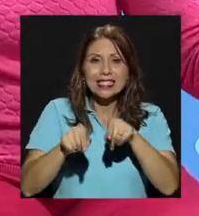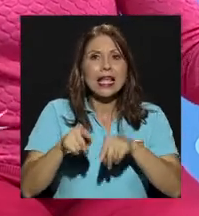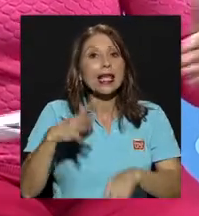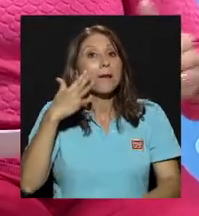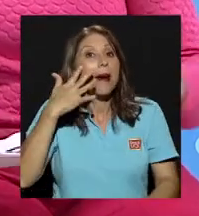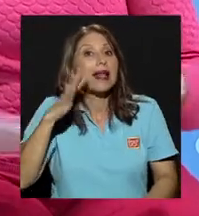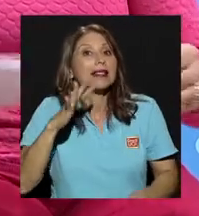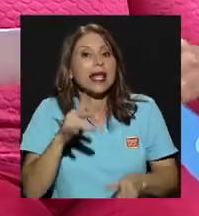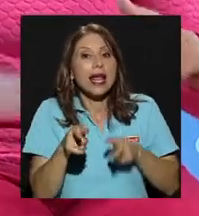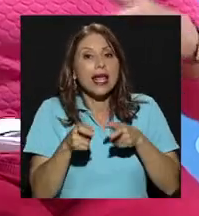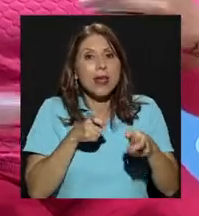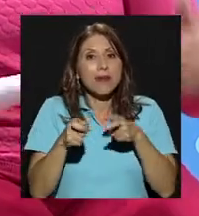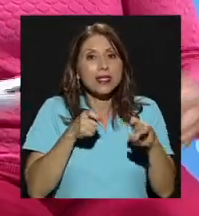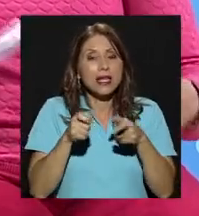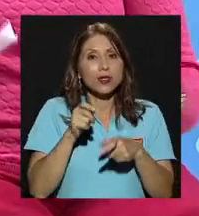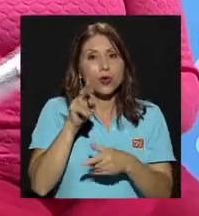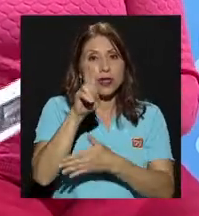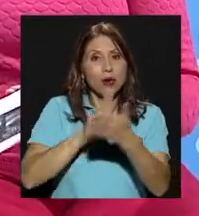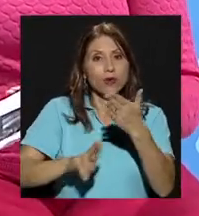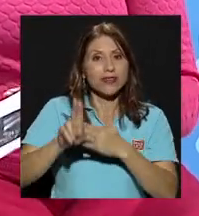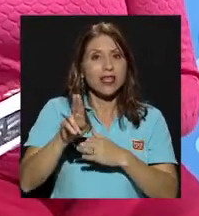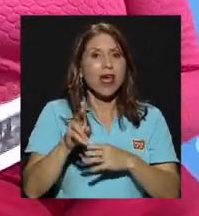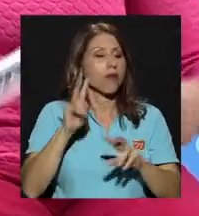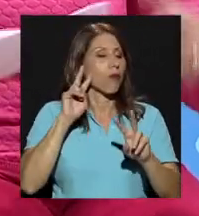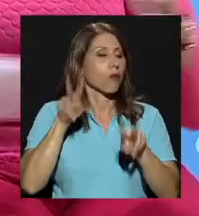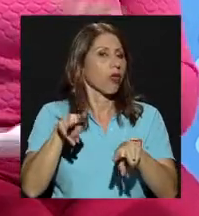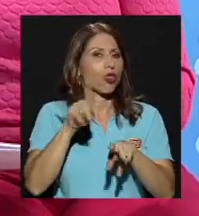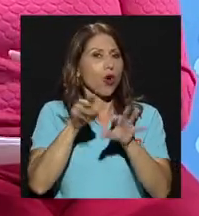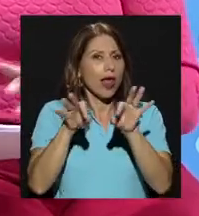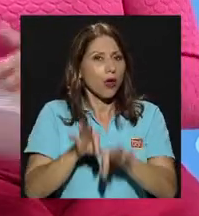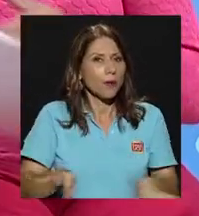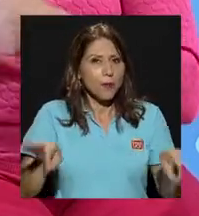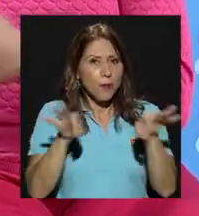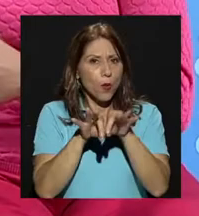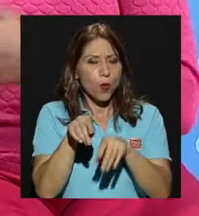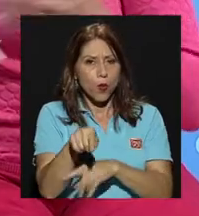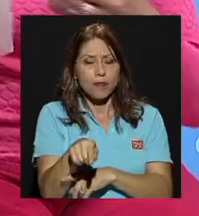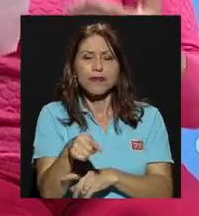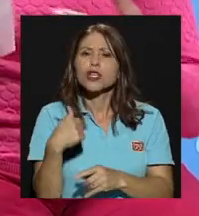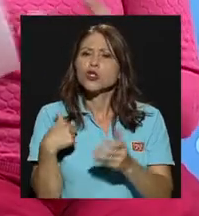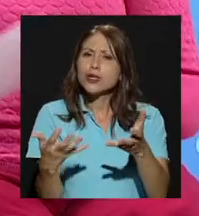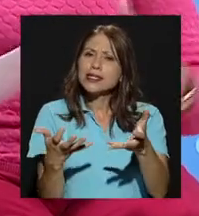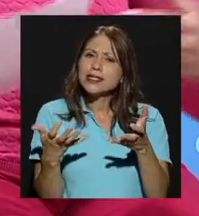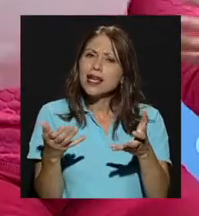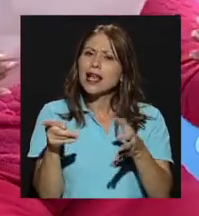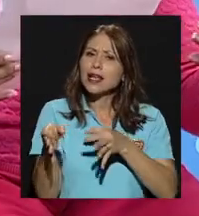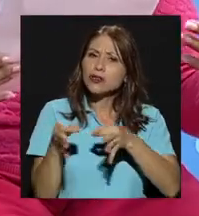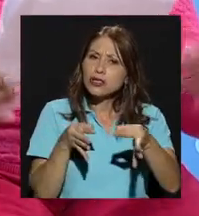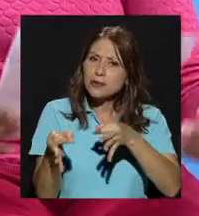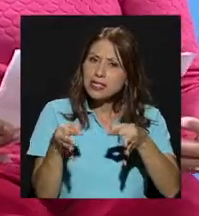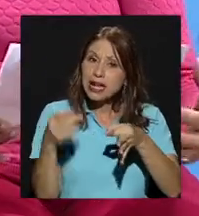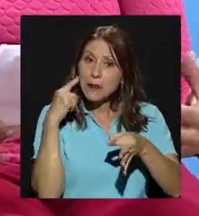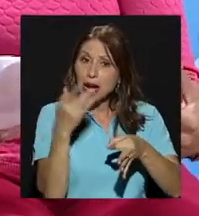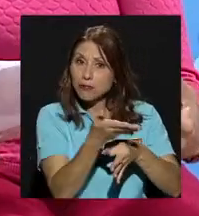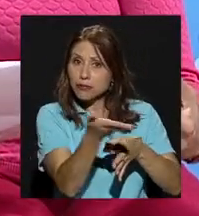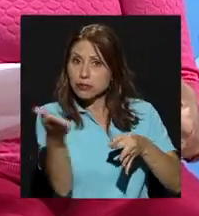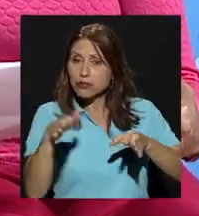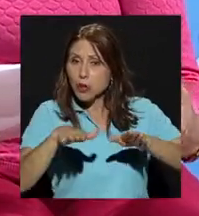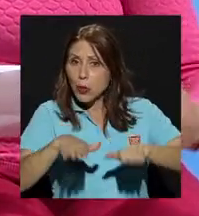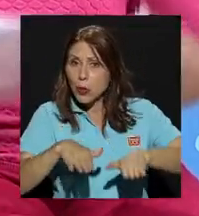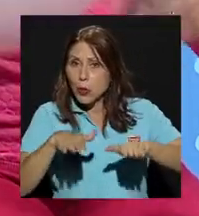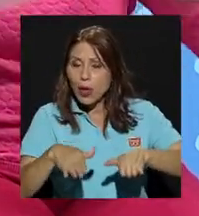la administración no le ha tomado la importancia del caso a esta situación. Yo quisiera que nos explicara, para tranquilidad de la